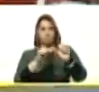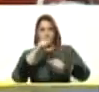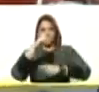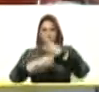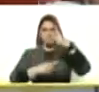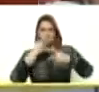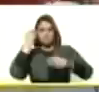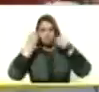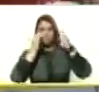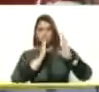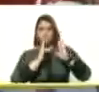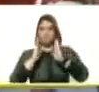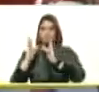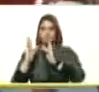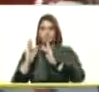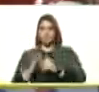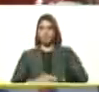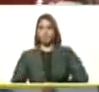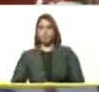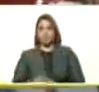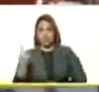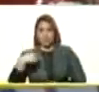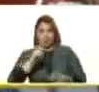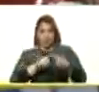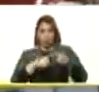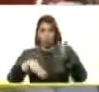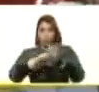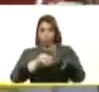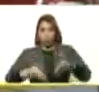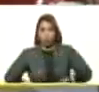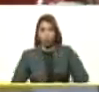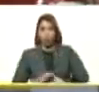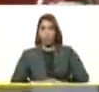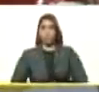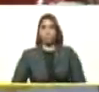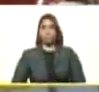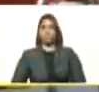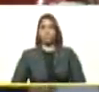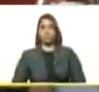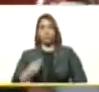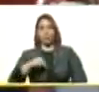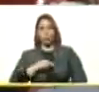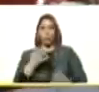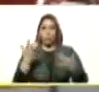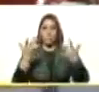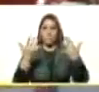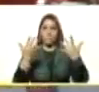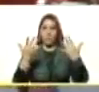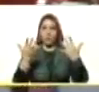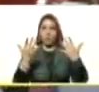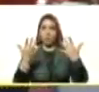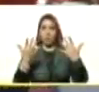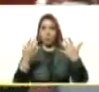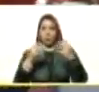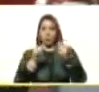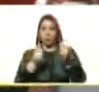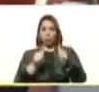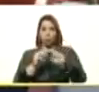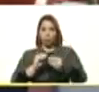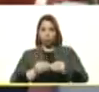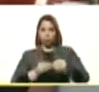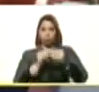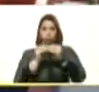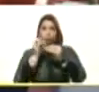planificada, si tenemos un renacer en nuestras manos de artesanos y